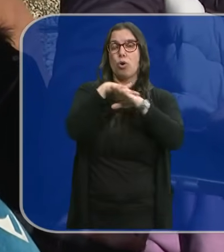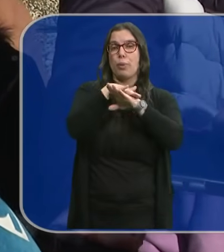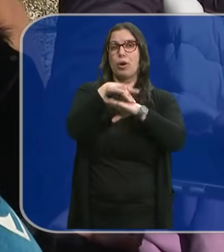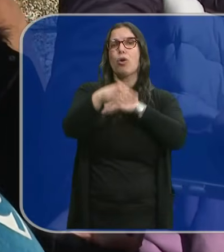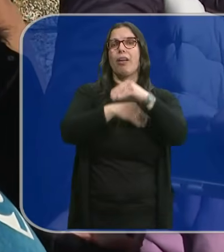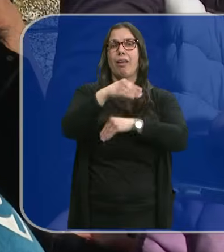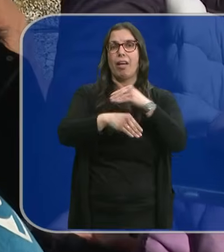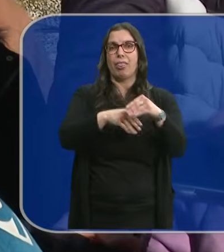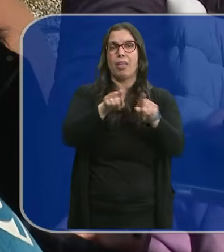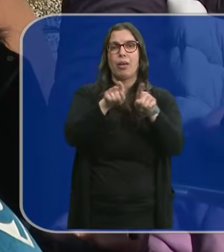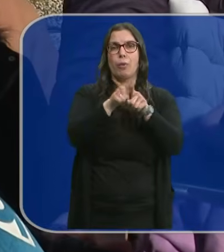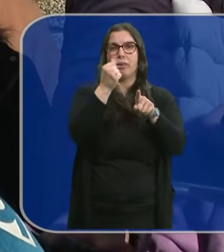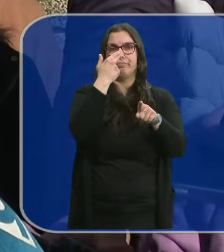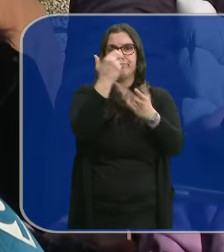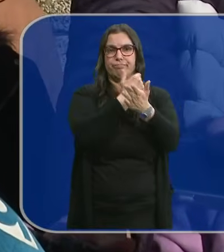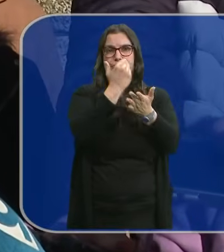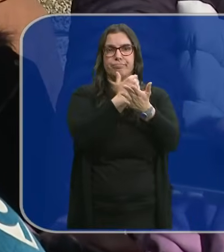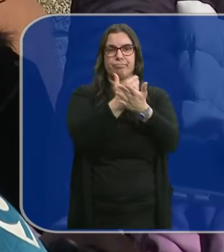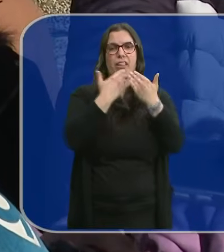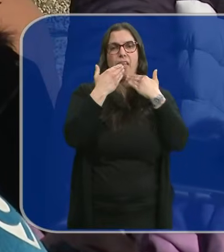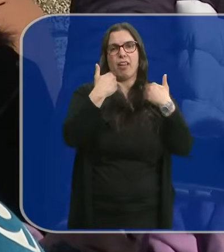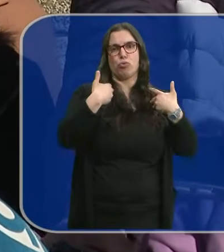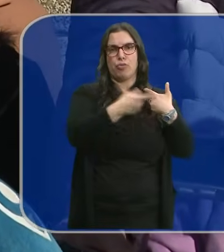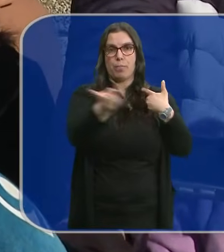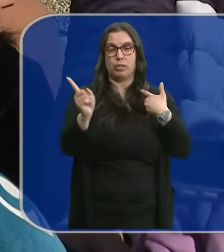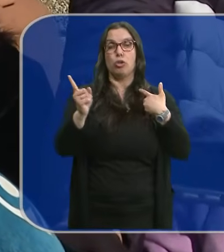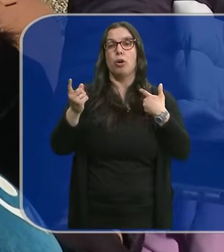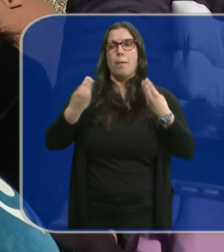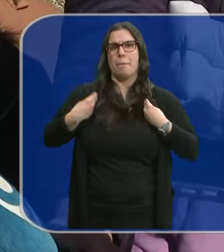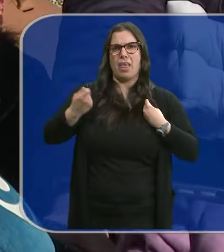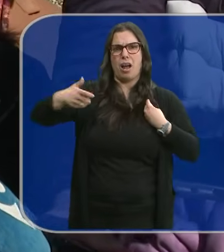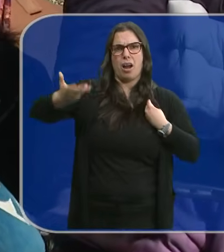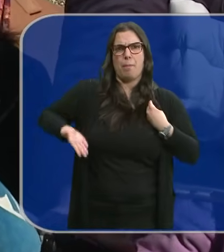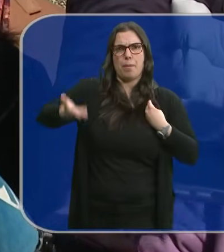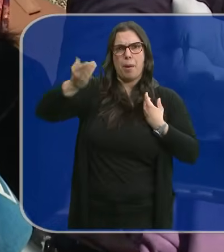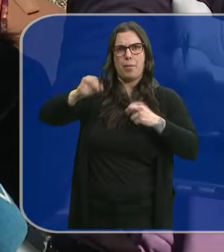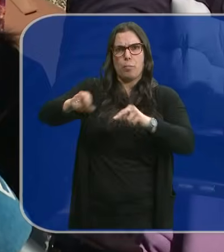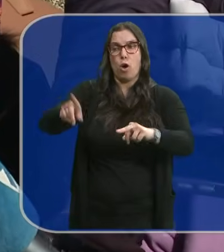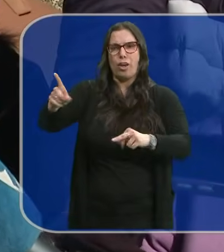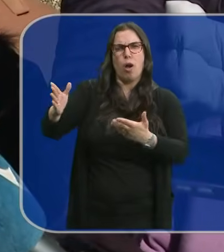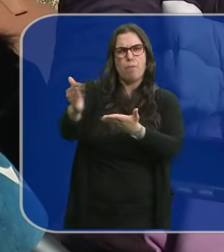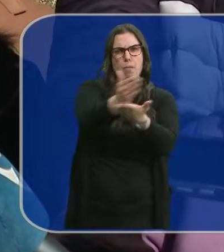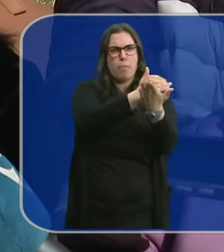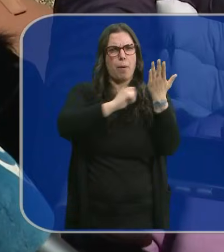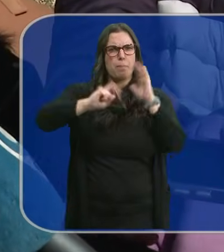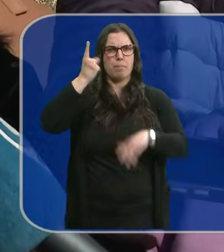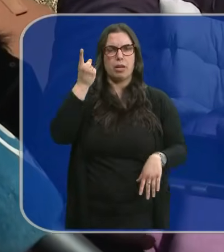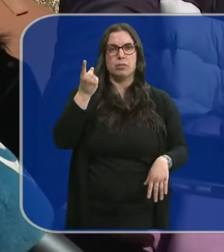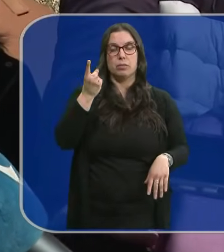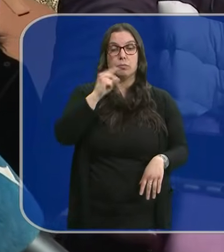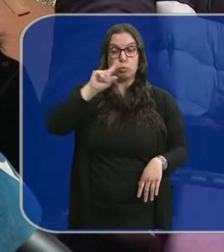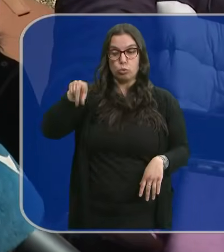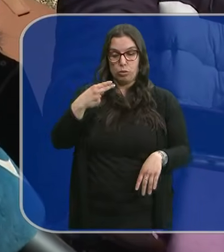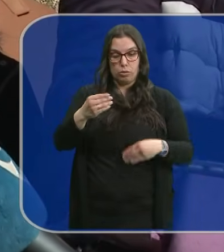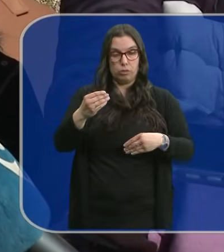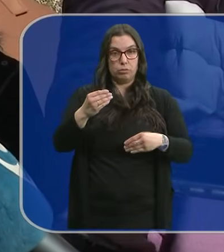que se está dedicando a hacer caja con el sufrimiento de los españoles. Mientras el coste de la vida se incrementa, el Gobierno recauda más que nunca y ningún